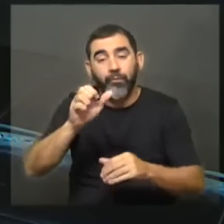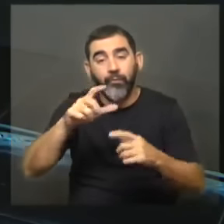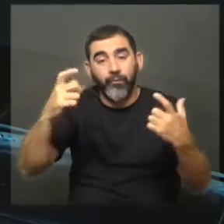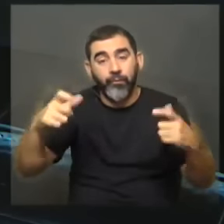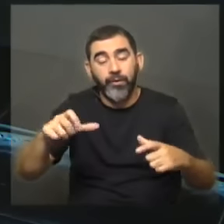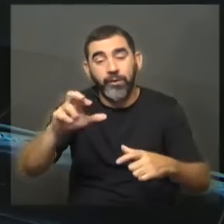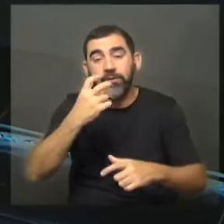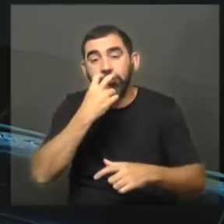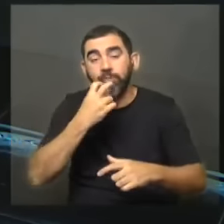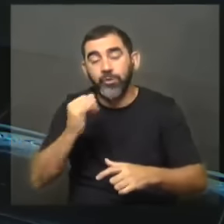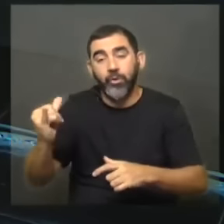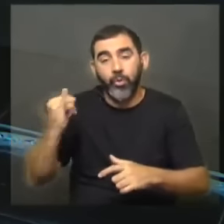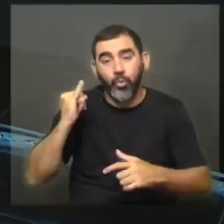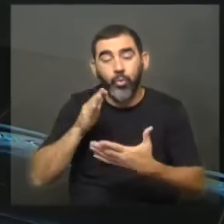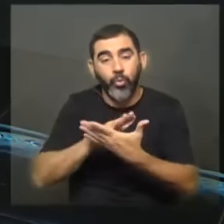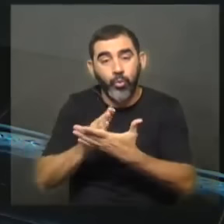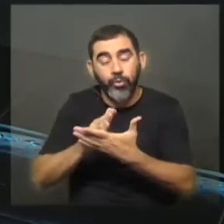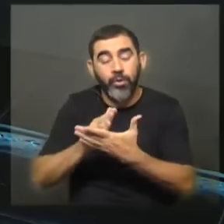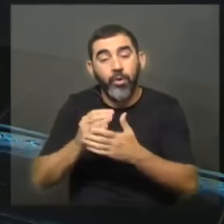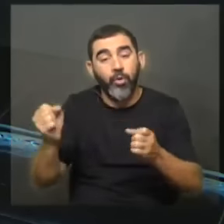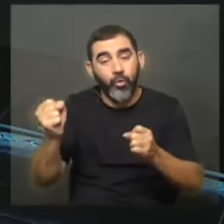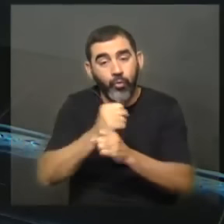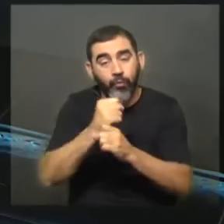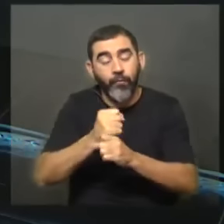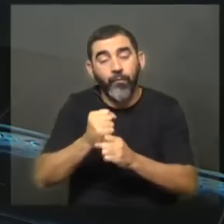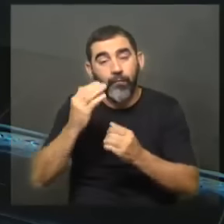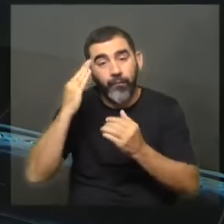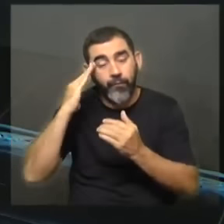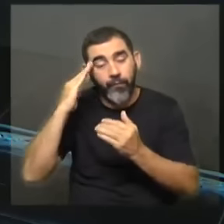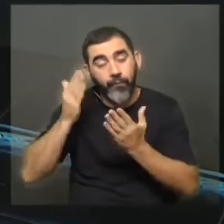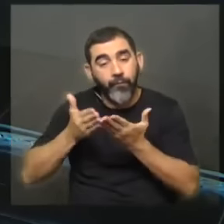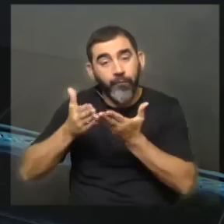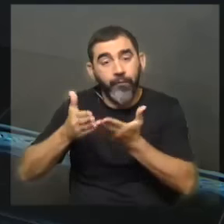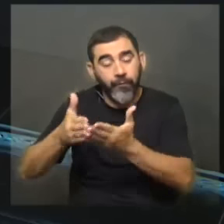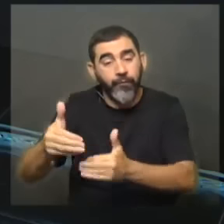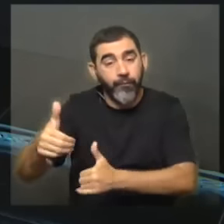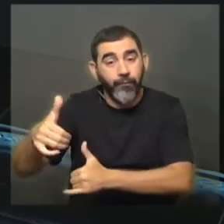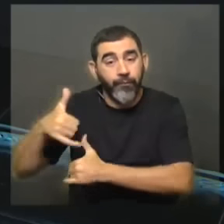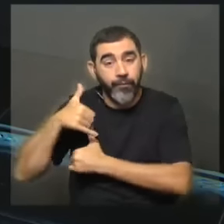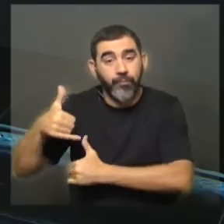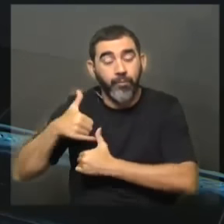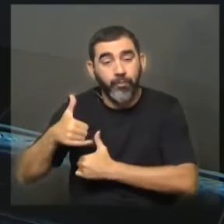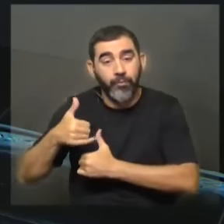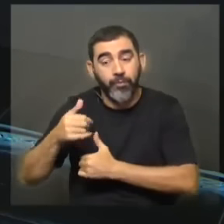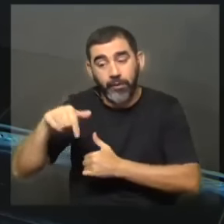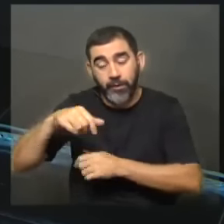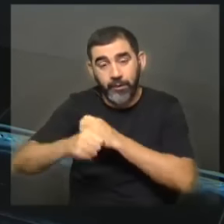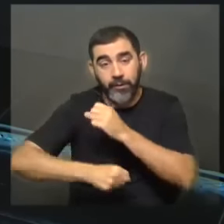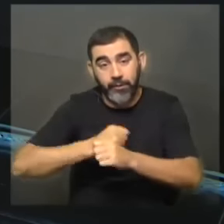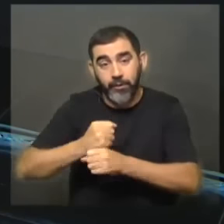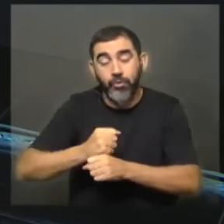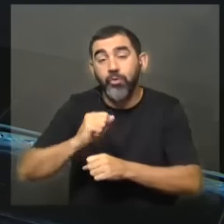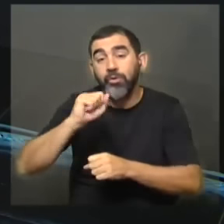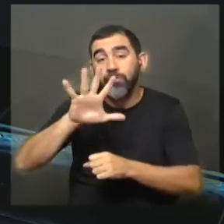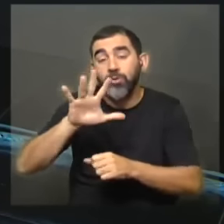de San José y Colonia según confirmó El Vocero de la armada El capitán de navío Alejandro Pérez esta temporada se han registrado